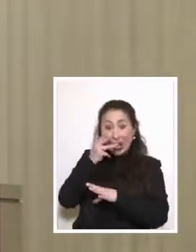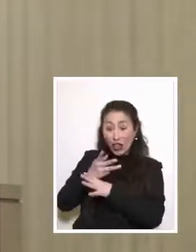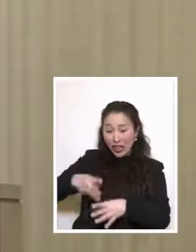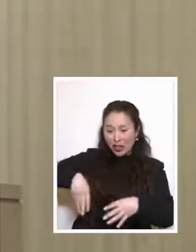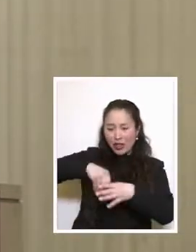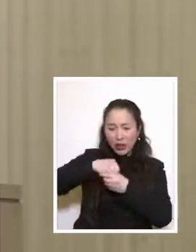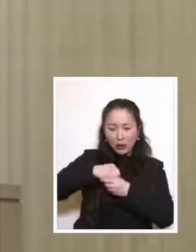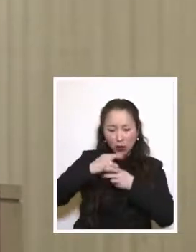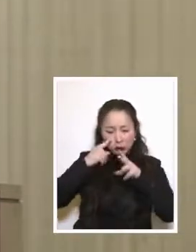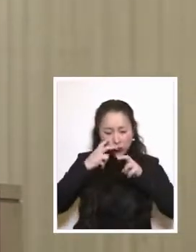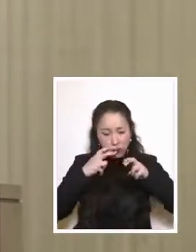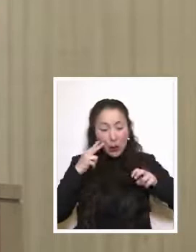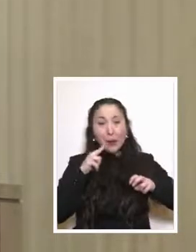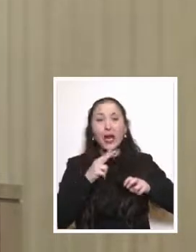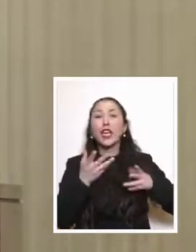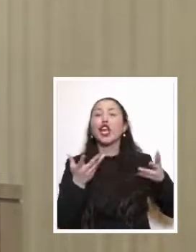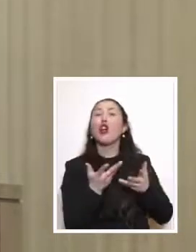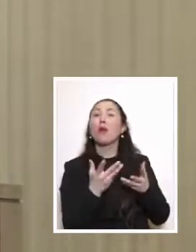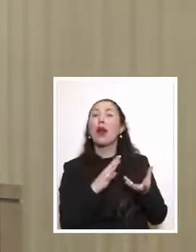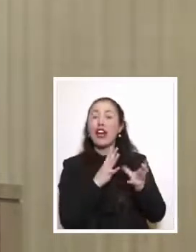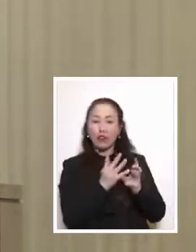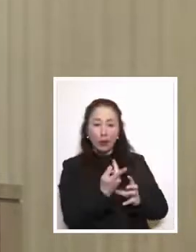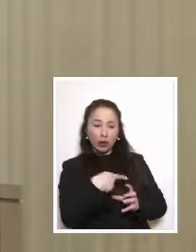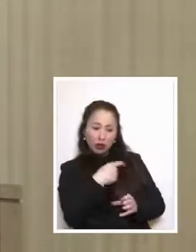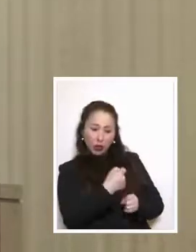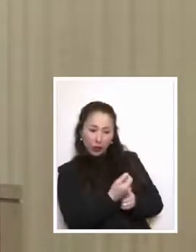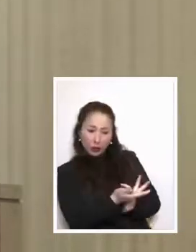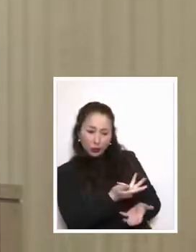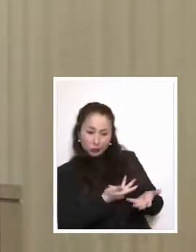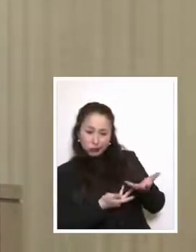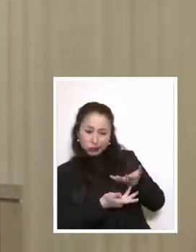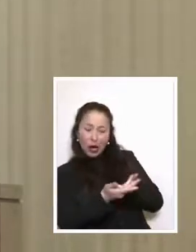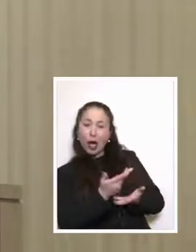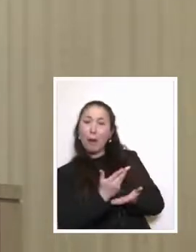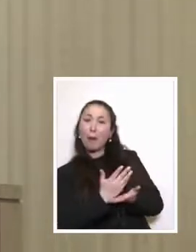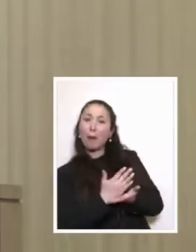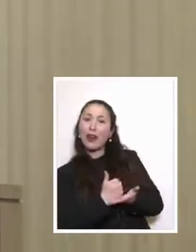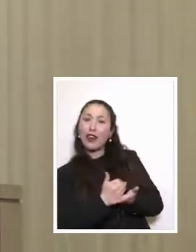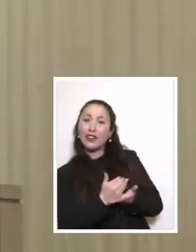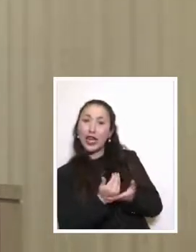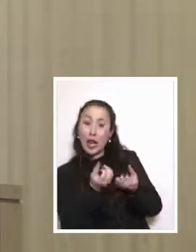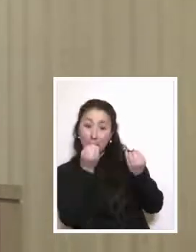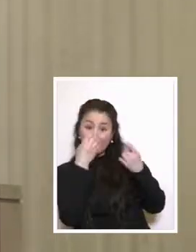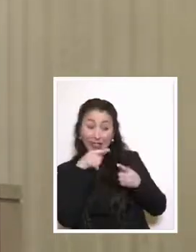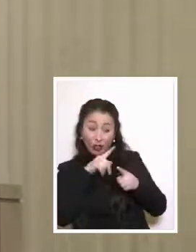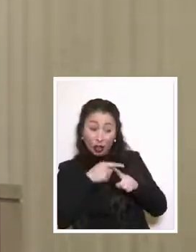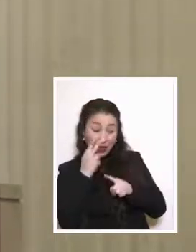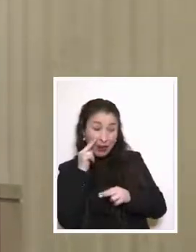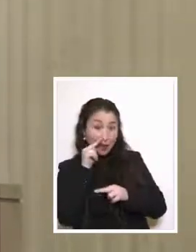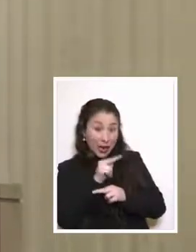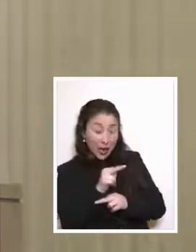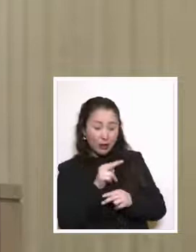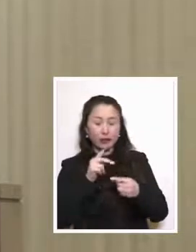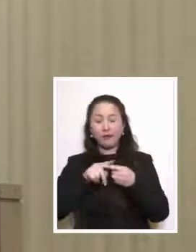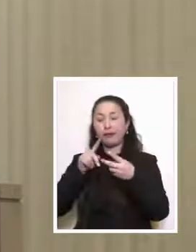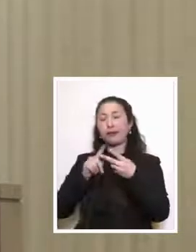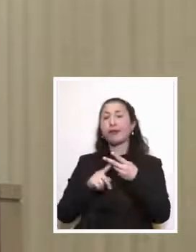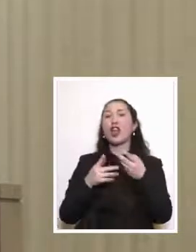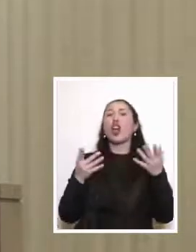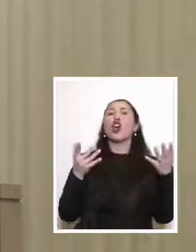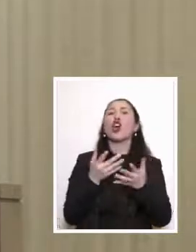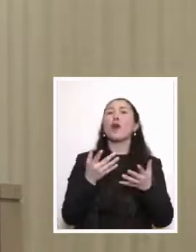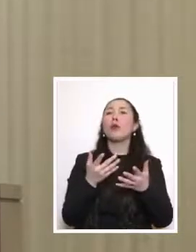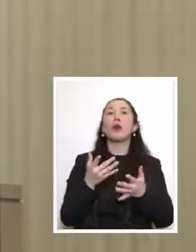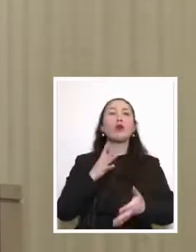implícitos sobre la manera como estamos cooperando para organizar el aprendizaje, cómo podemos crear este